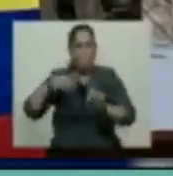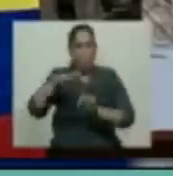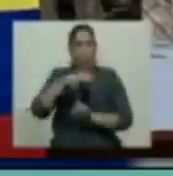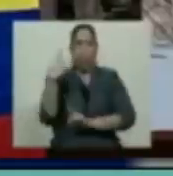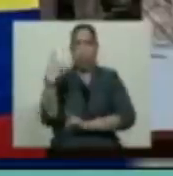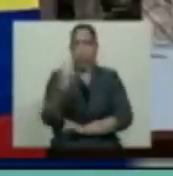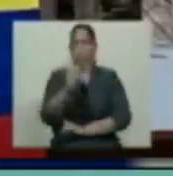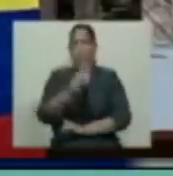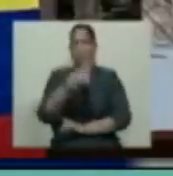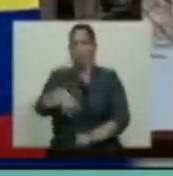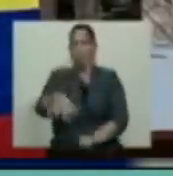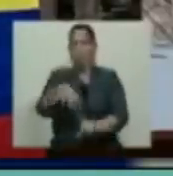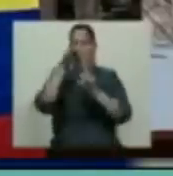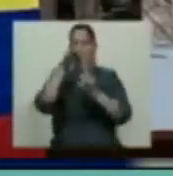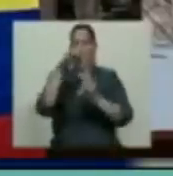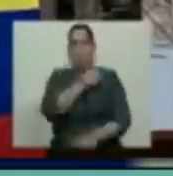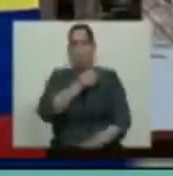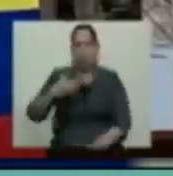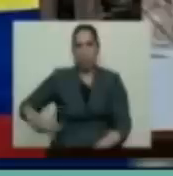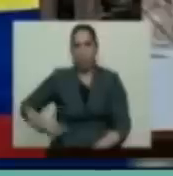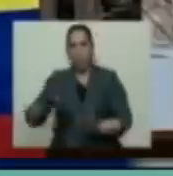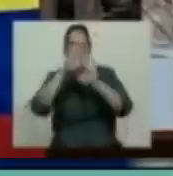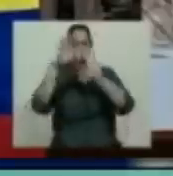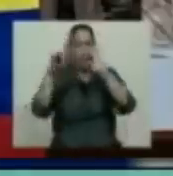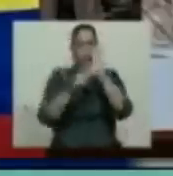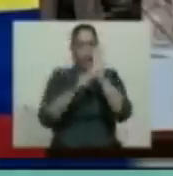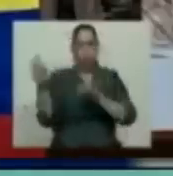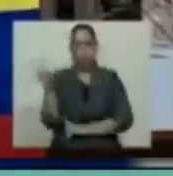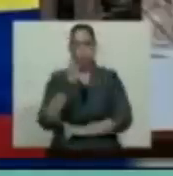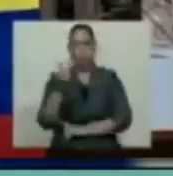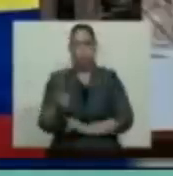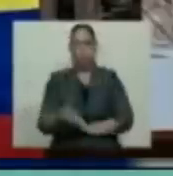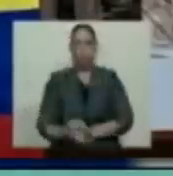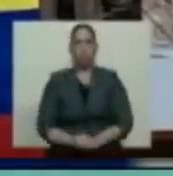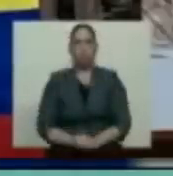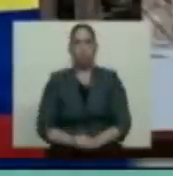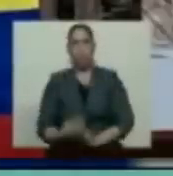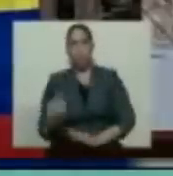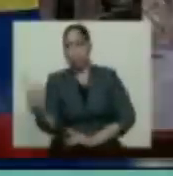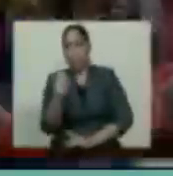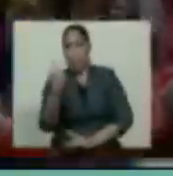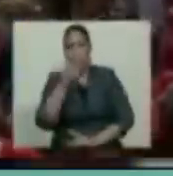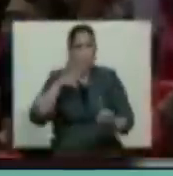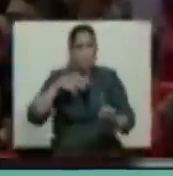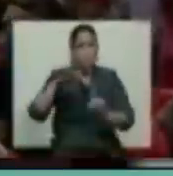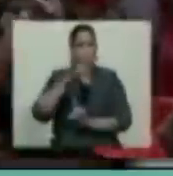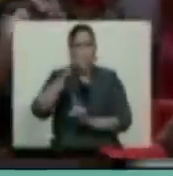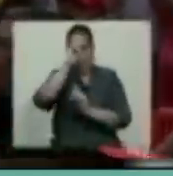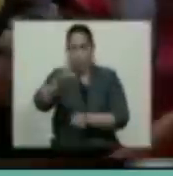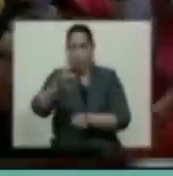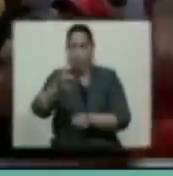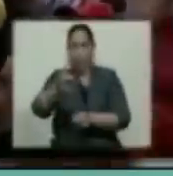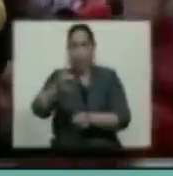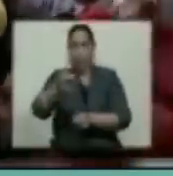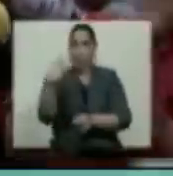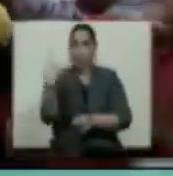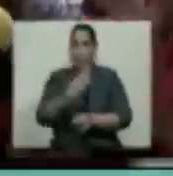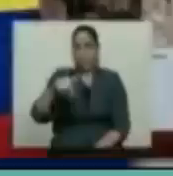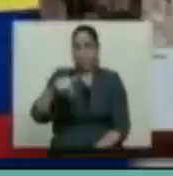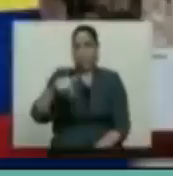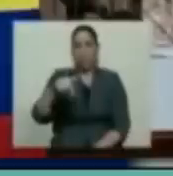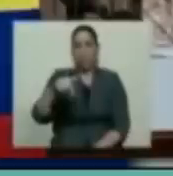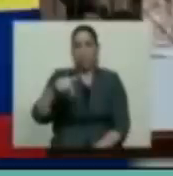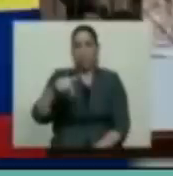Lu? Un embargo petrolero sobre Maduro no solo le daría más alimento a la retórica,